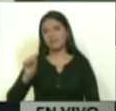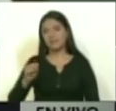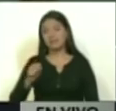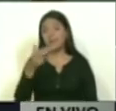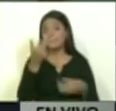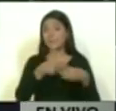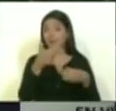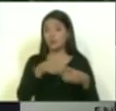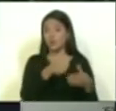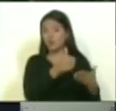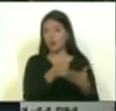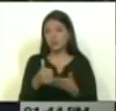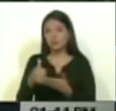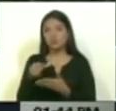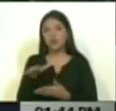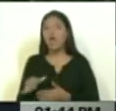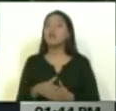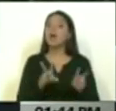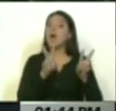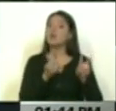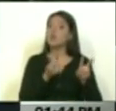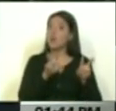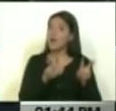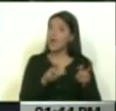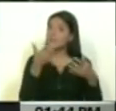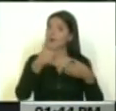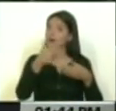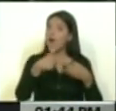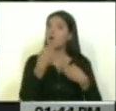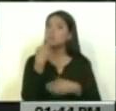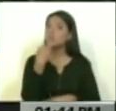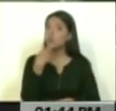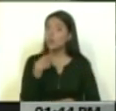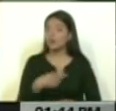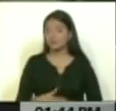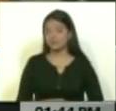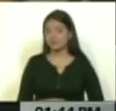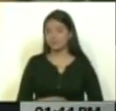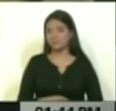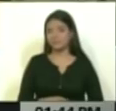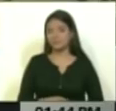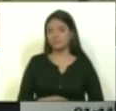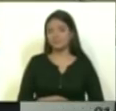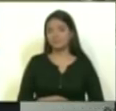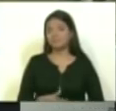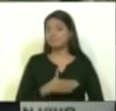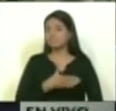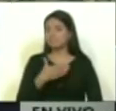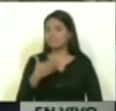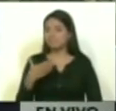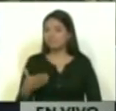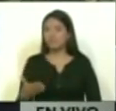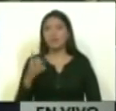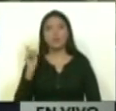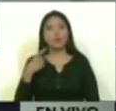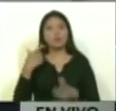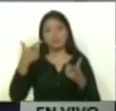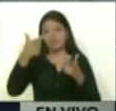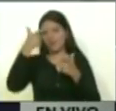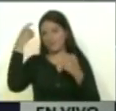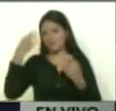petróleo. La nueva PDVSA, la PDVSA roja, rojita. La PDVSA con sensibilidad como somos los chavistas. Así